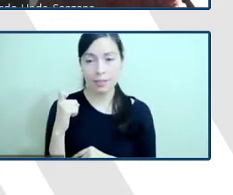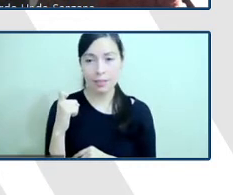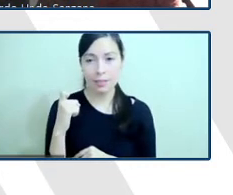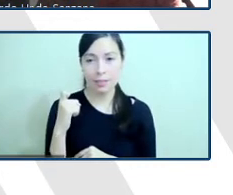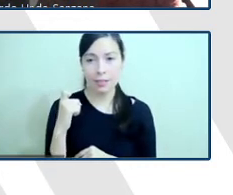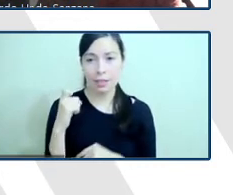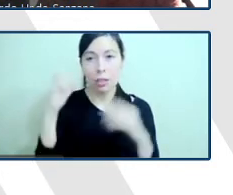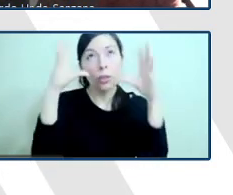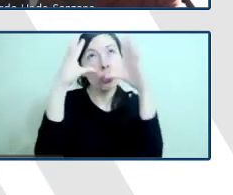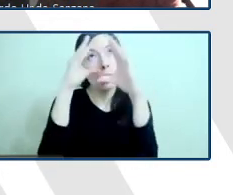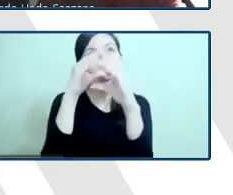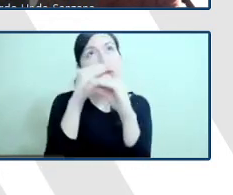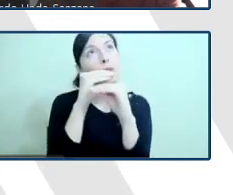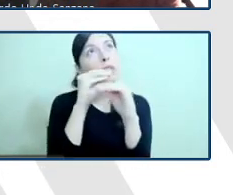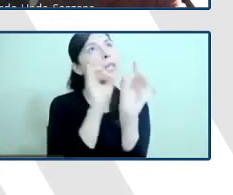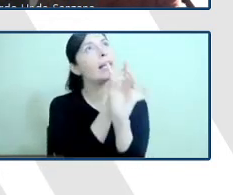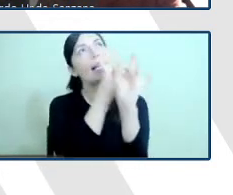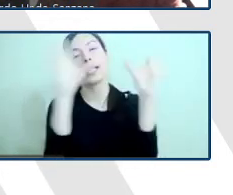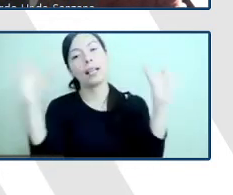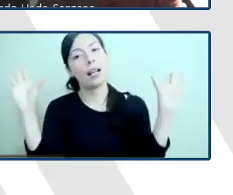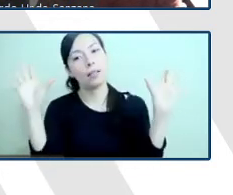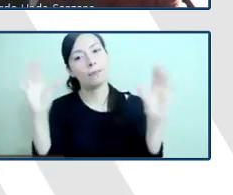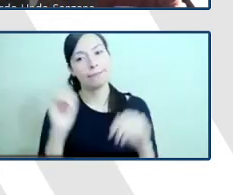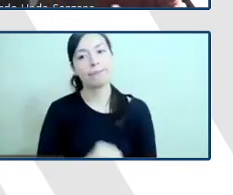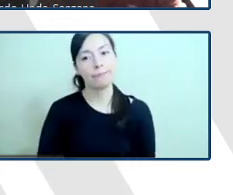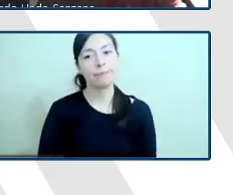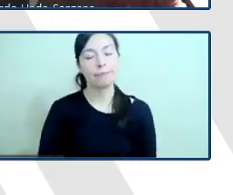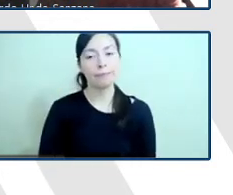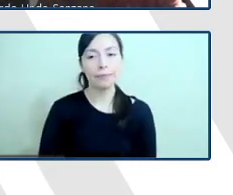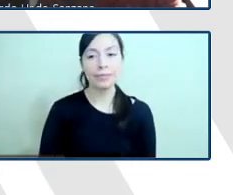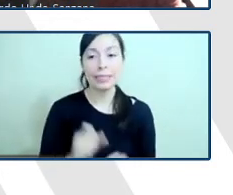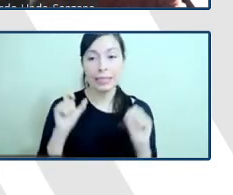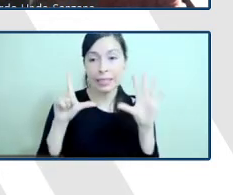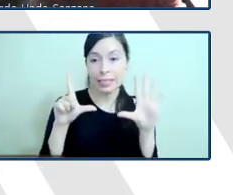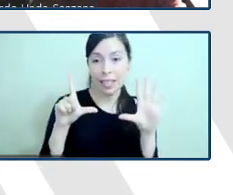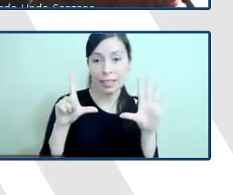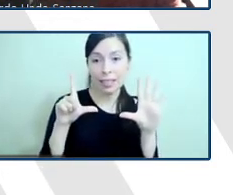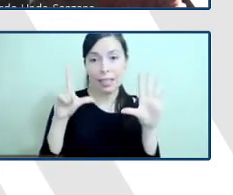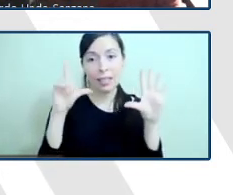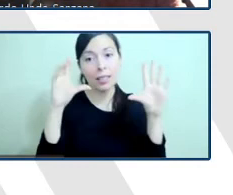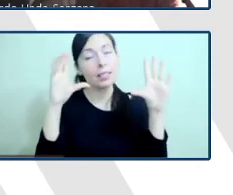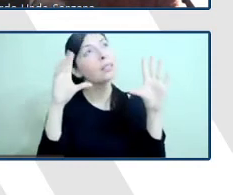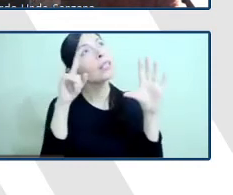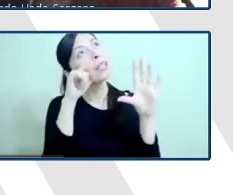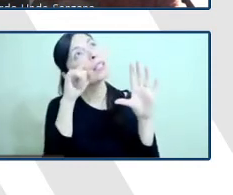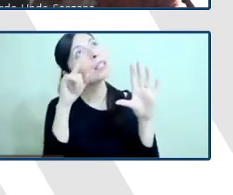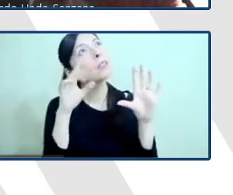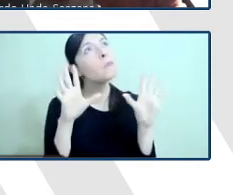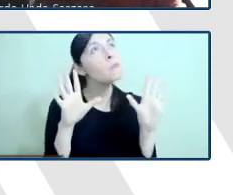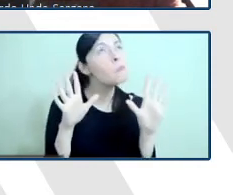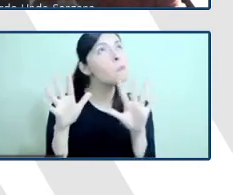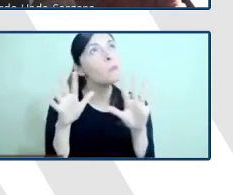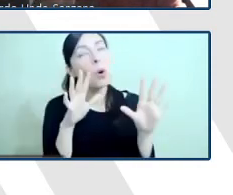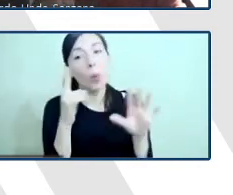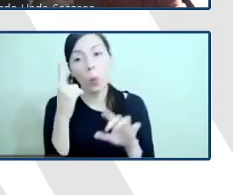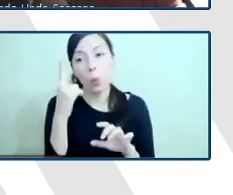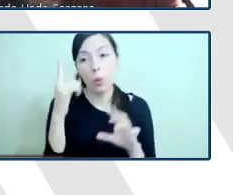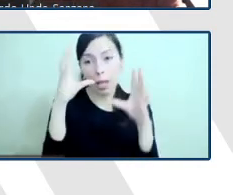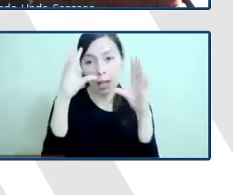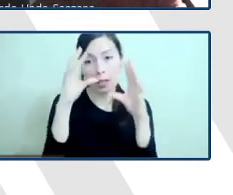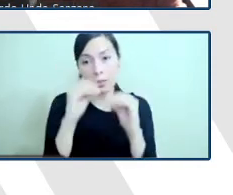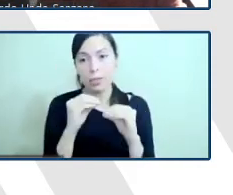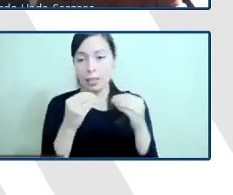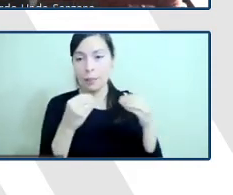las noches fueron completamente claras, y en 7 fue claro una porción del tiempo y solamente perdieron una noche, mientras